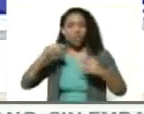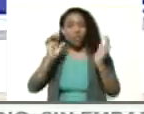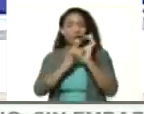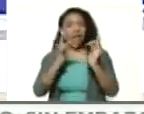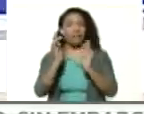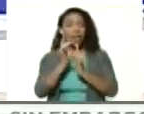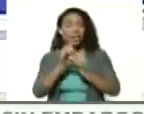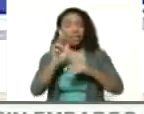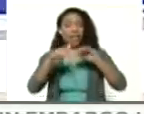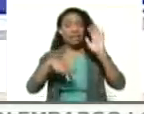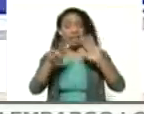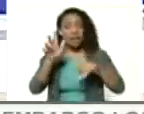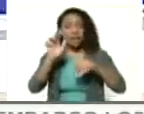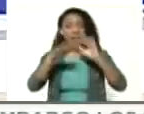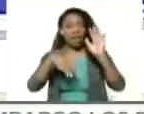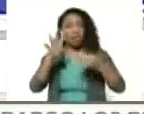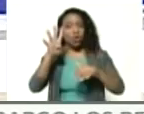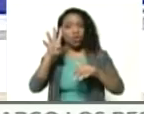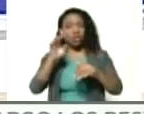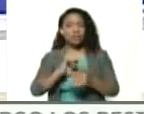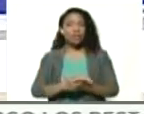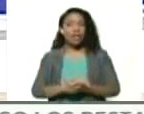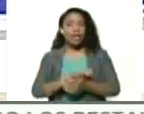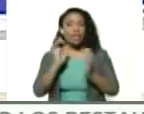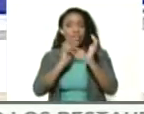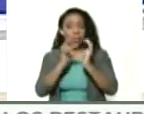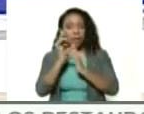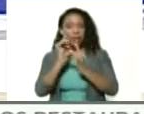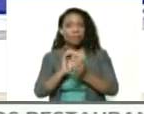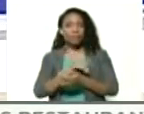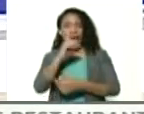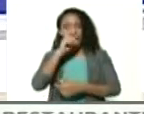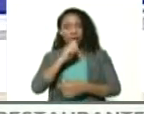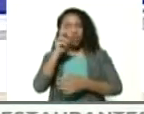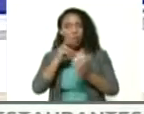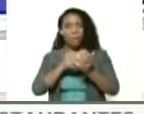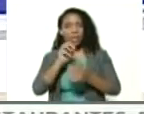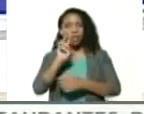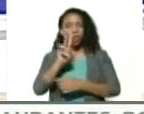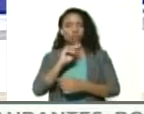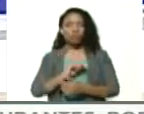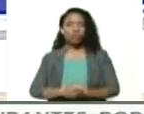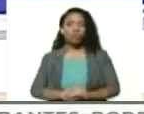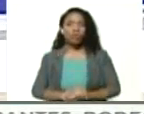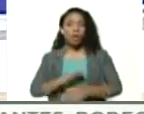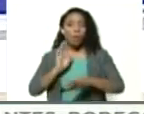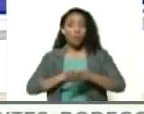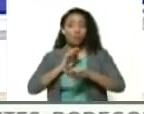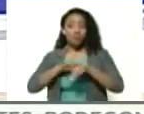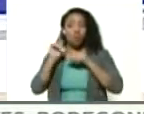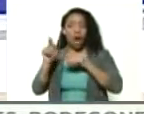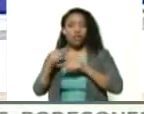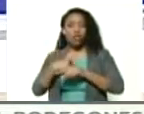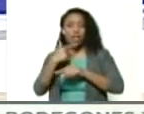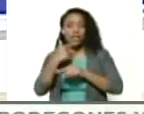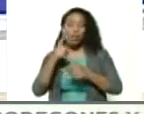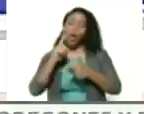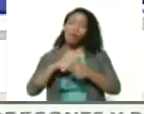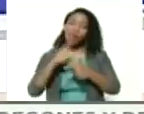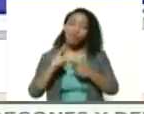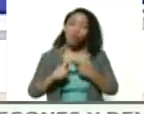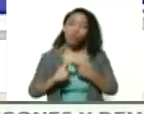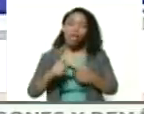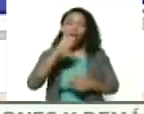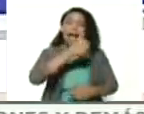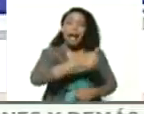del 13 y 14 de abril del año 2002. Por eso decimos desde entonces,